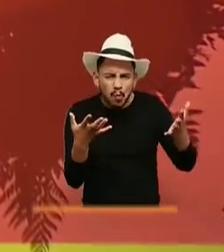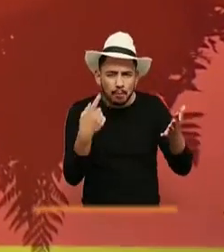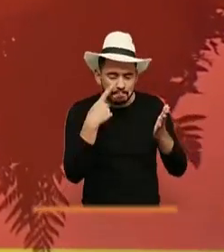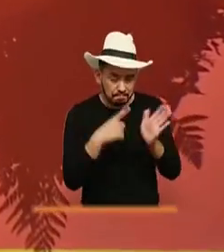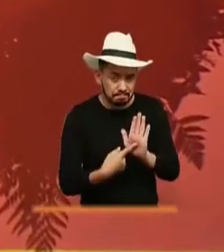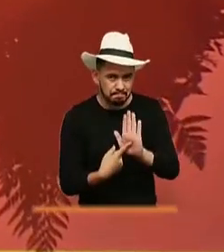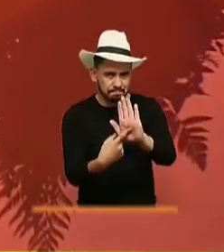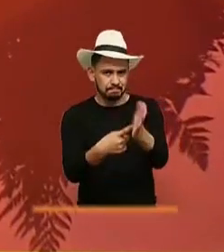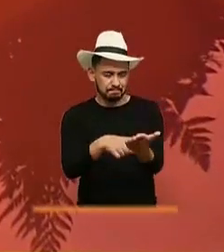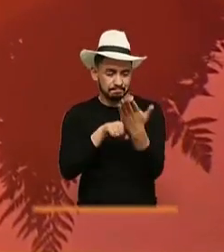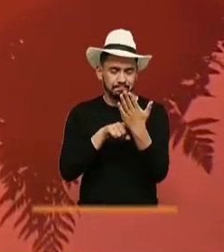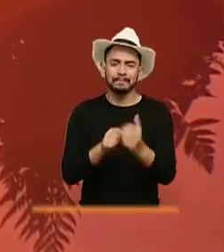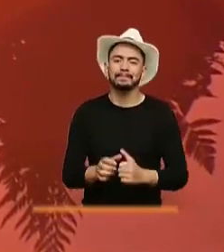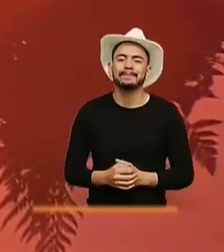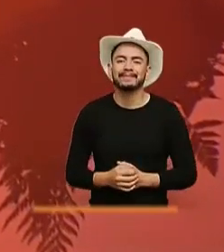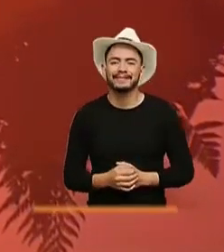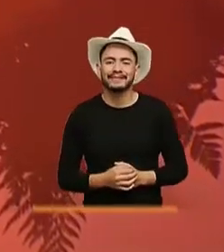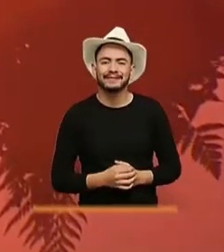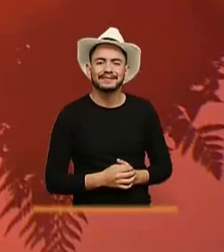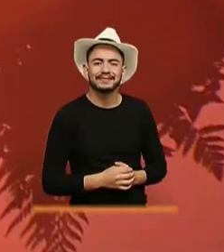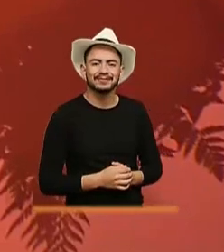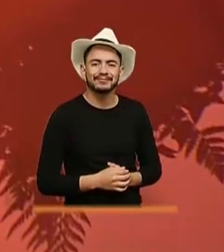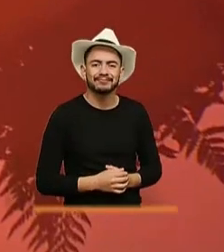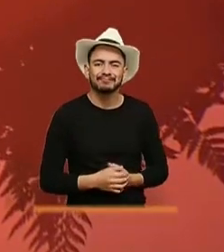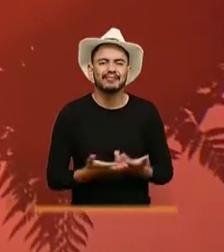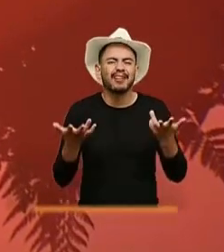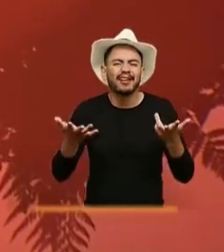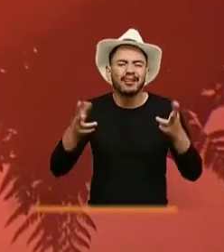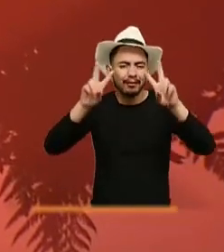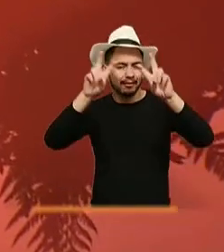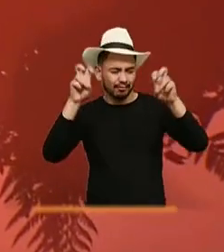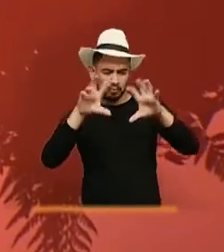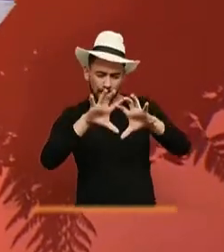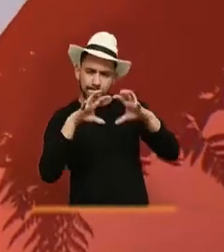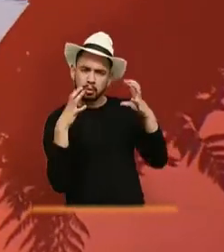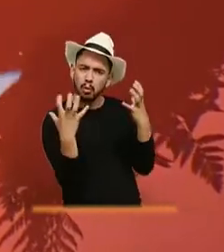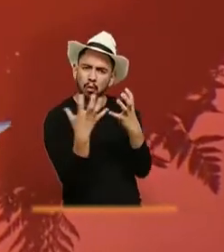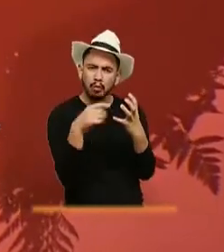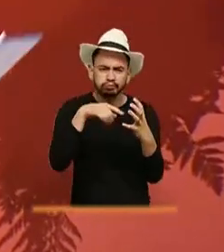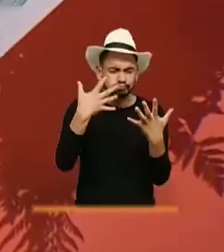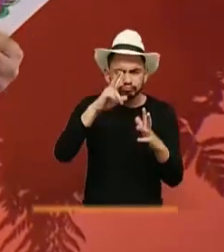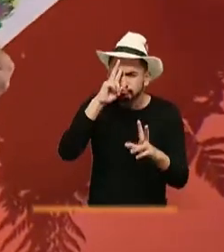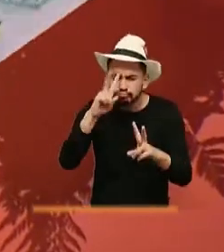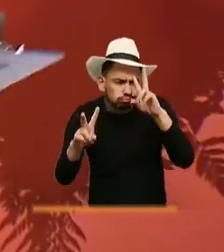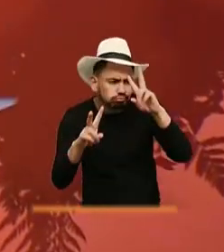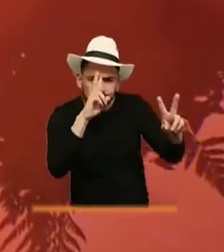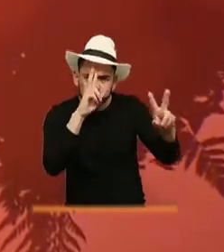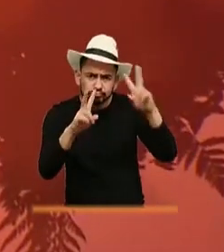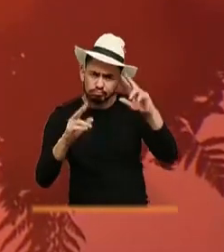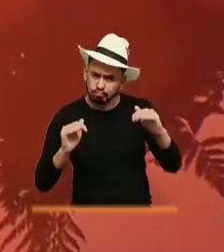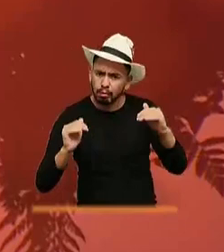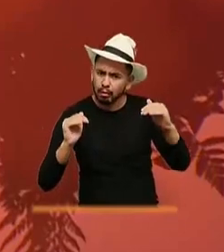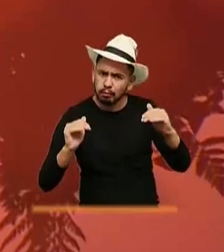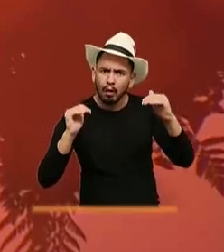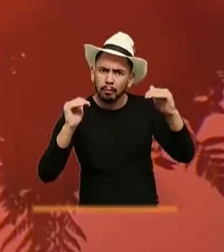Por un mundo más humano. Por un mundo más humano es el pie forzado. La